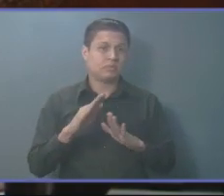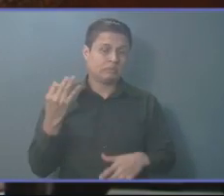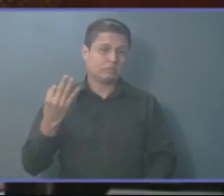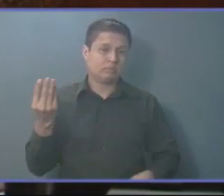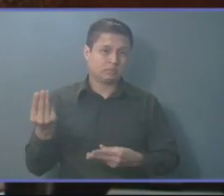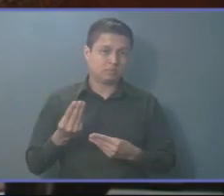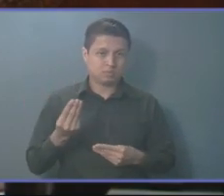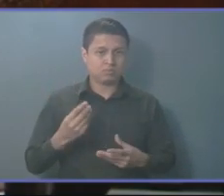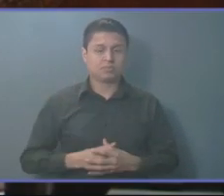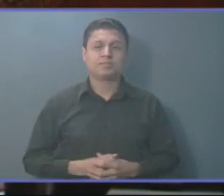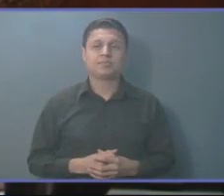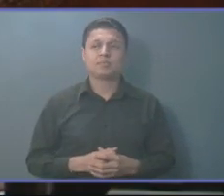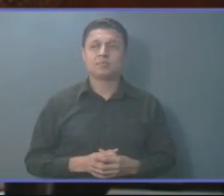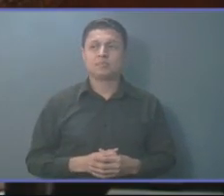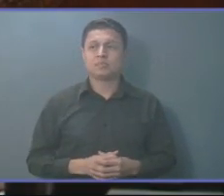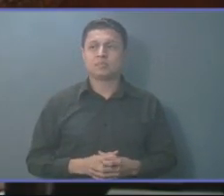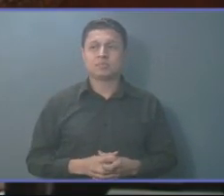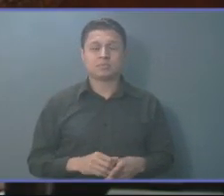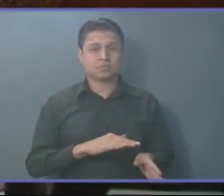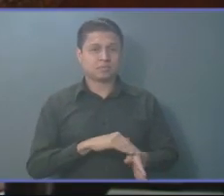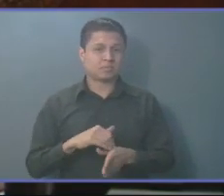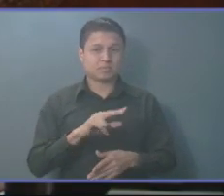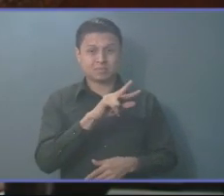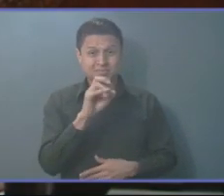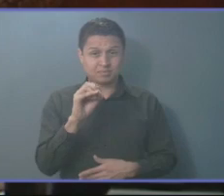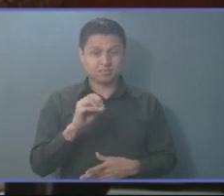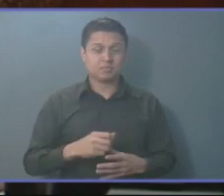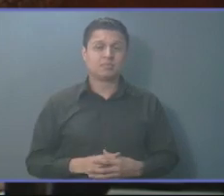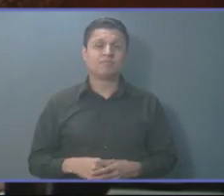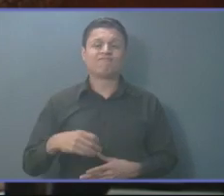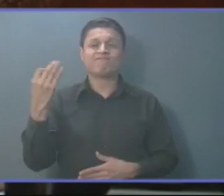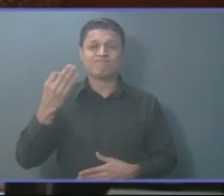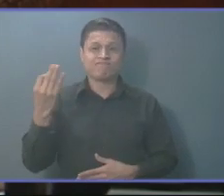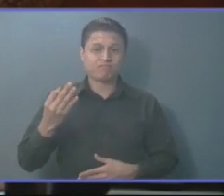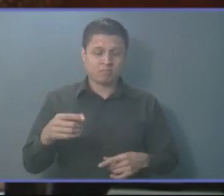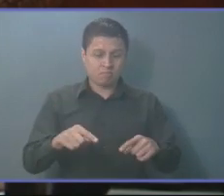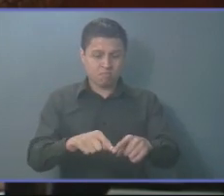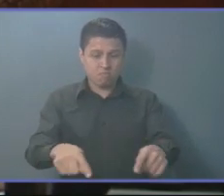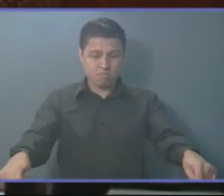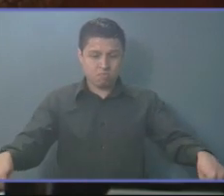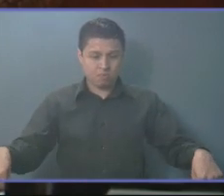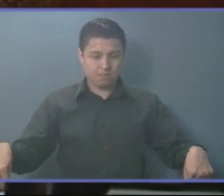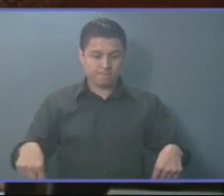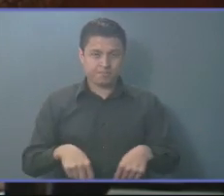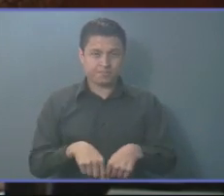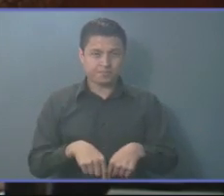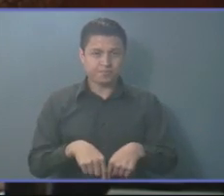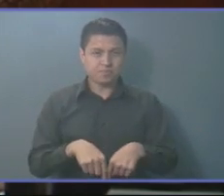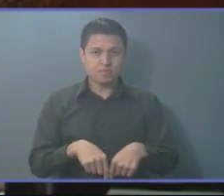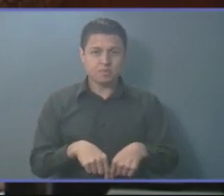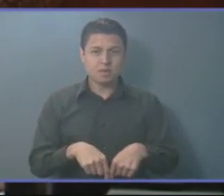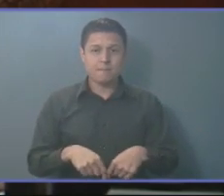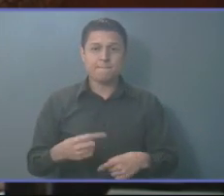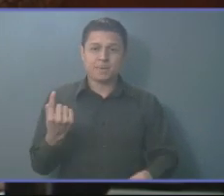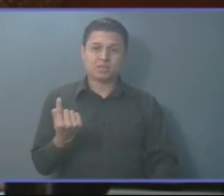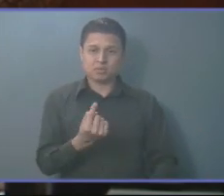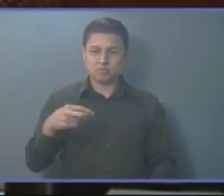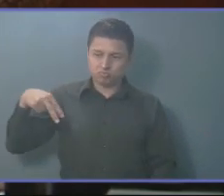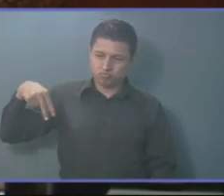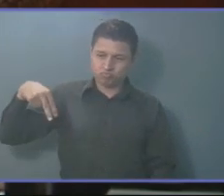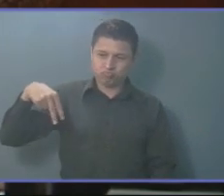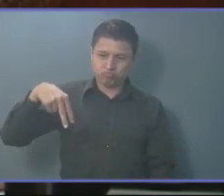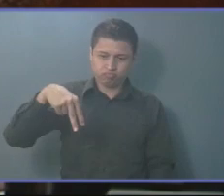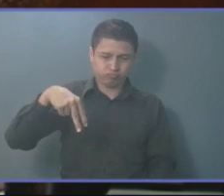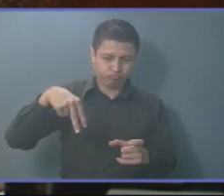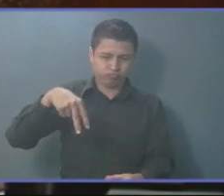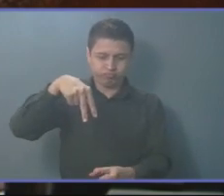necesario. 30. Se deberán colocar alfombras desinfectantes en todas las entradas para limpiar